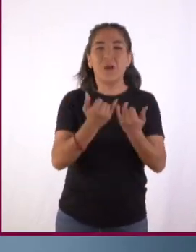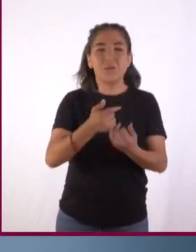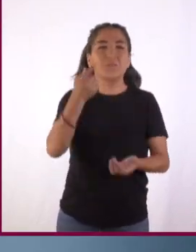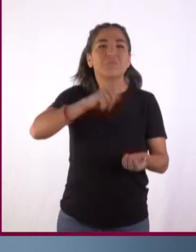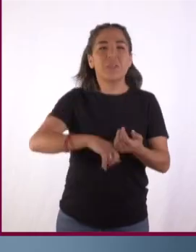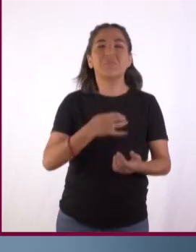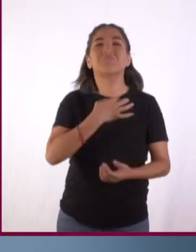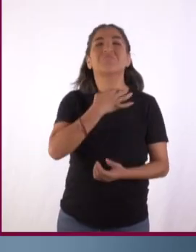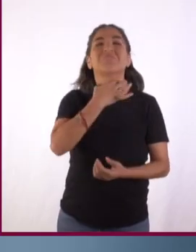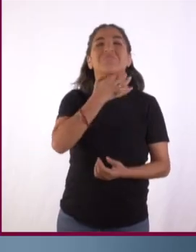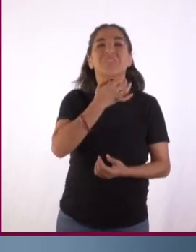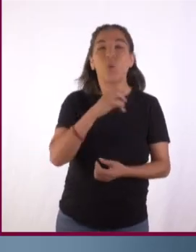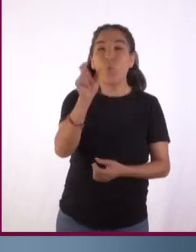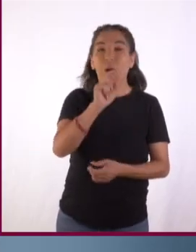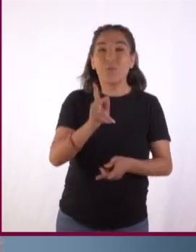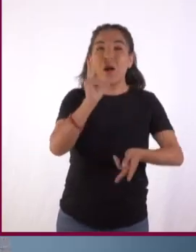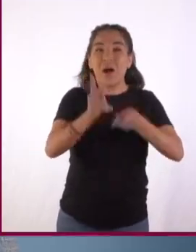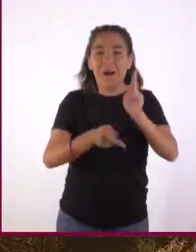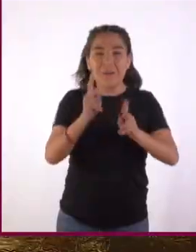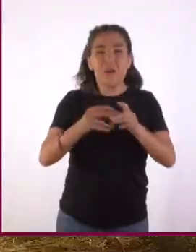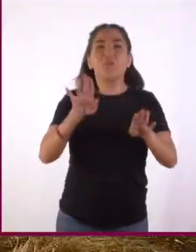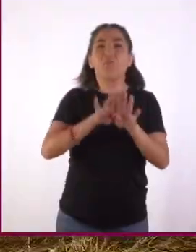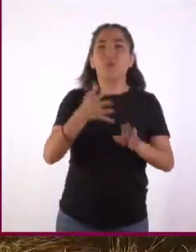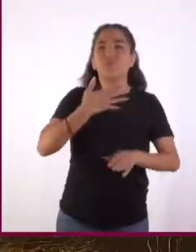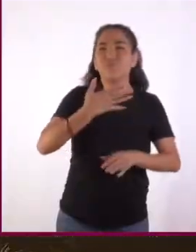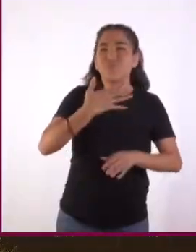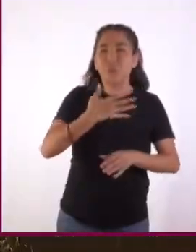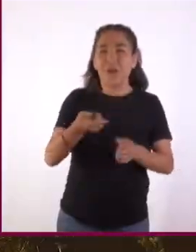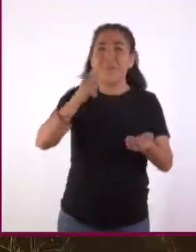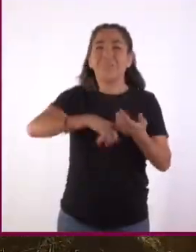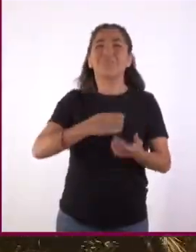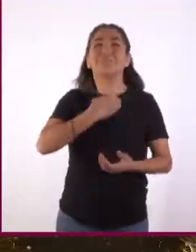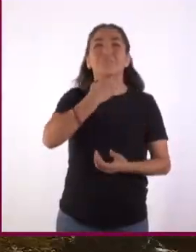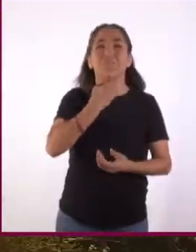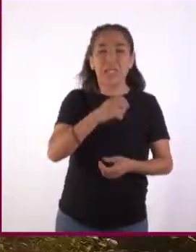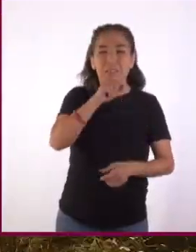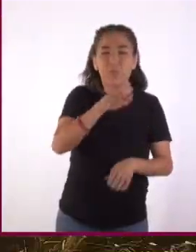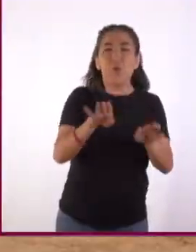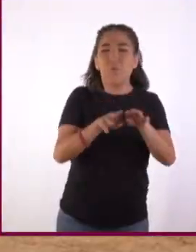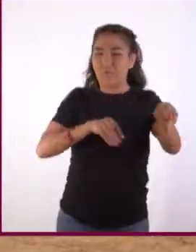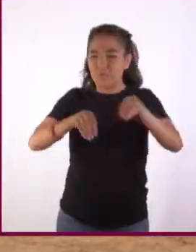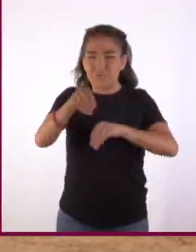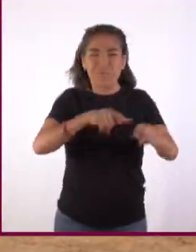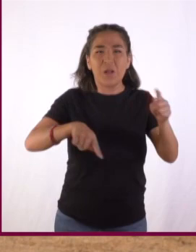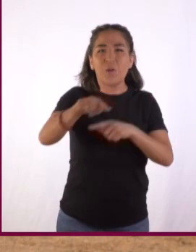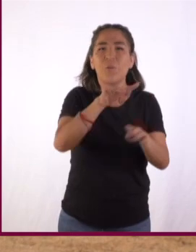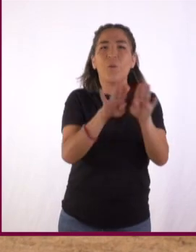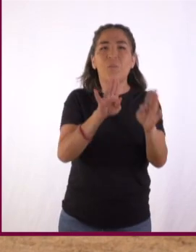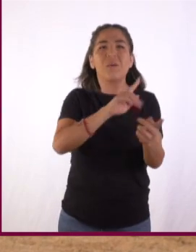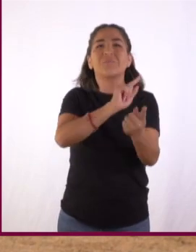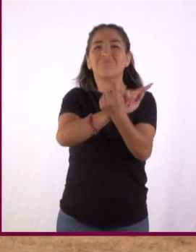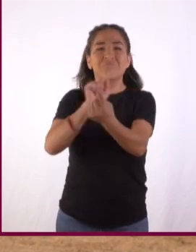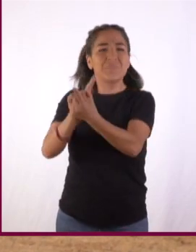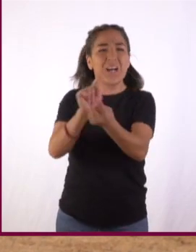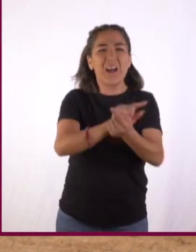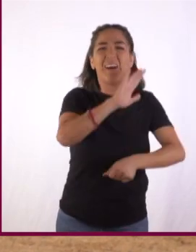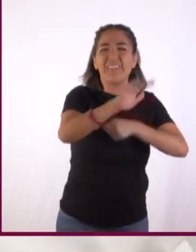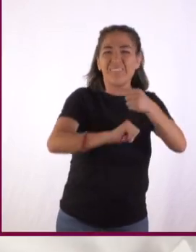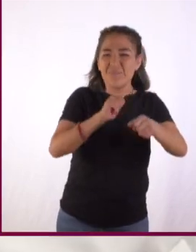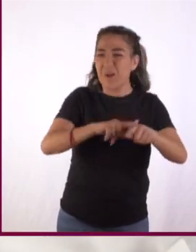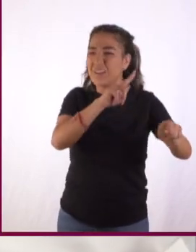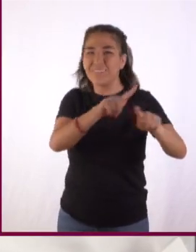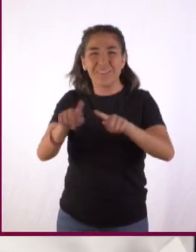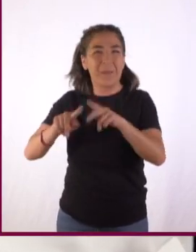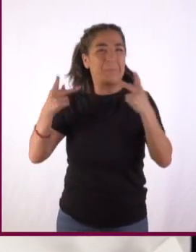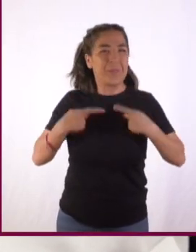la vibración de nuestras cuerdas vocales o la manera en cómo interactúan los organismos en un ecosistema dado.